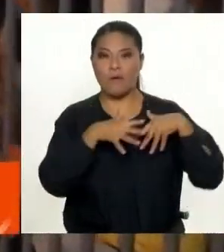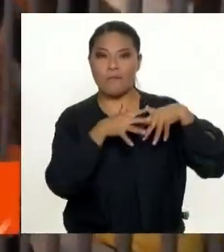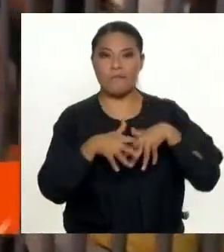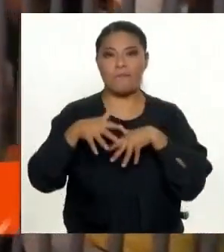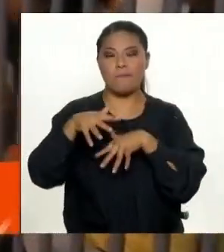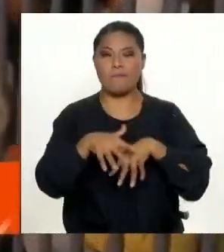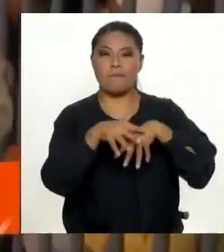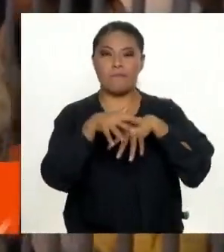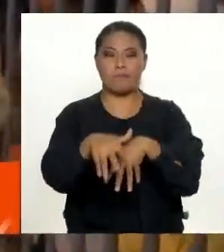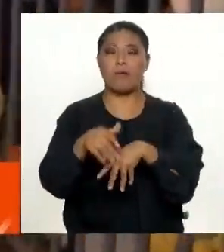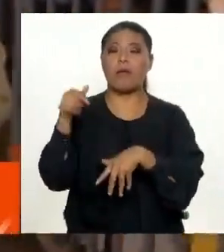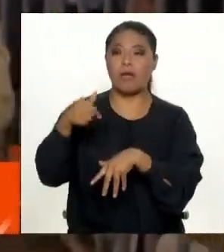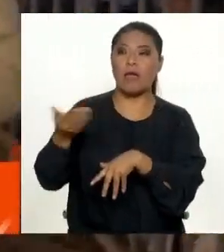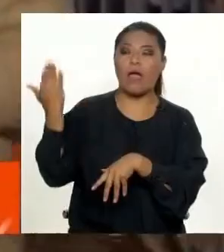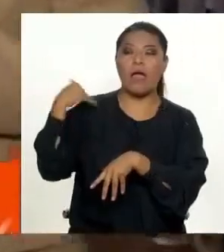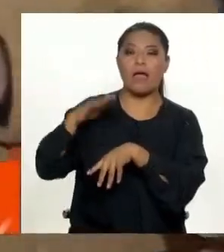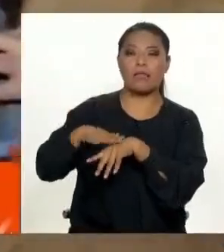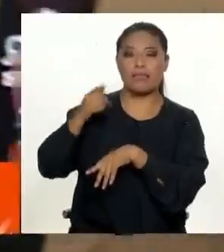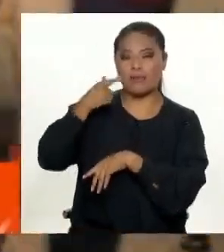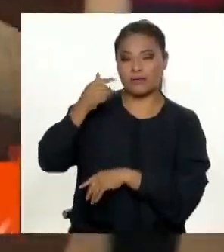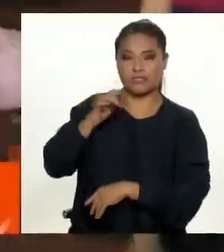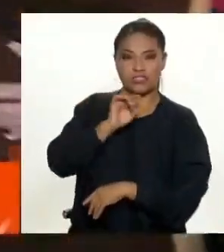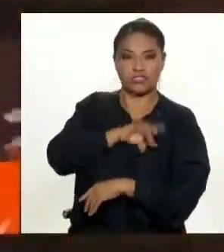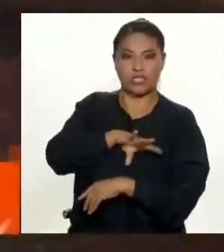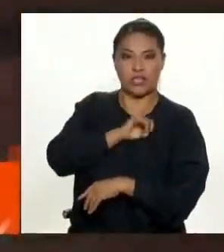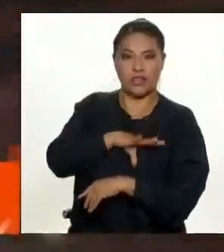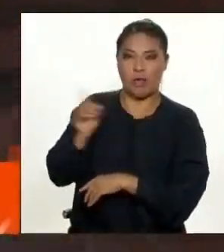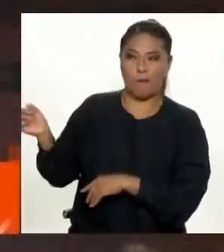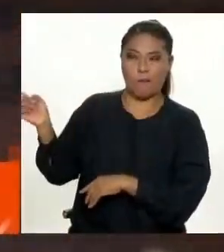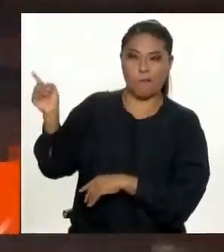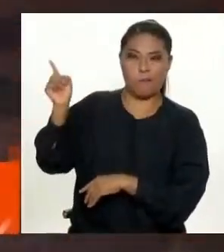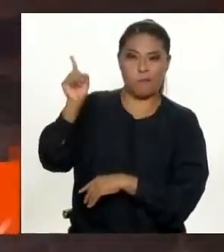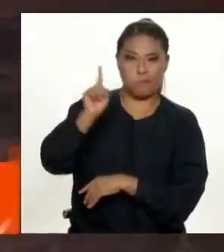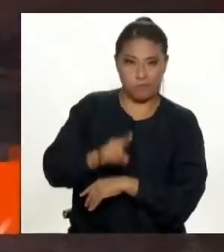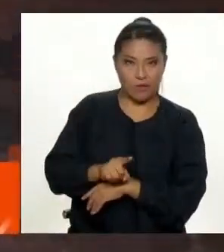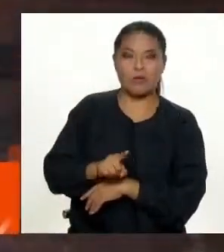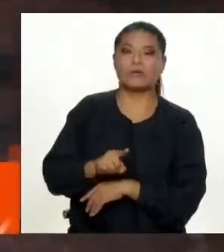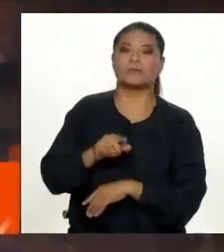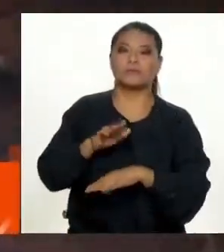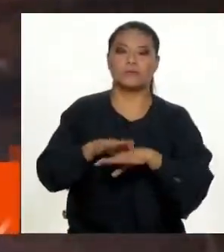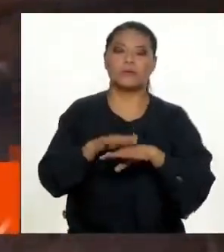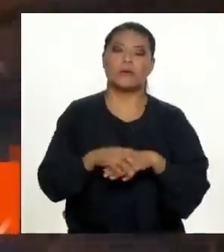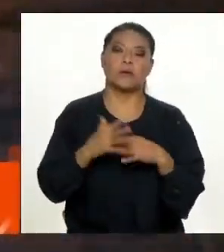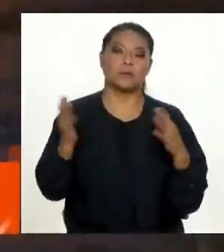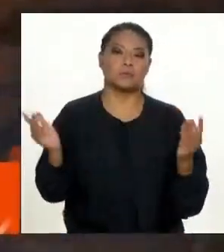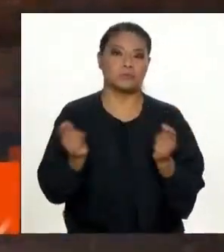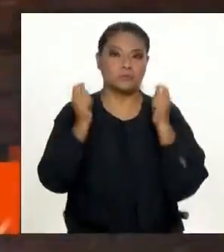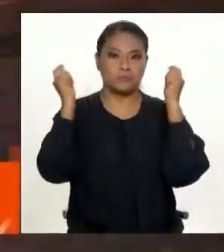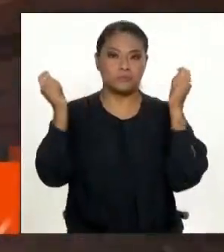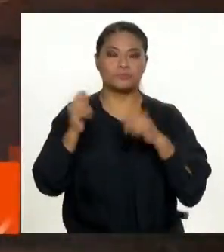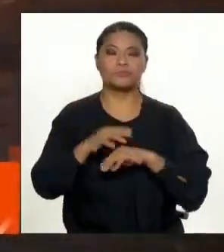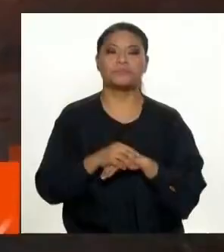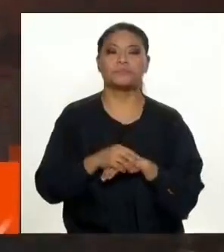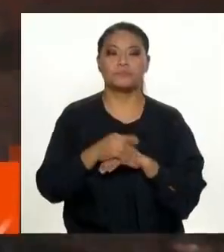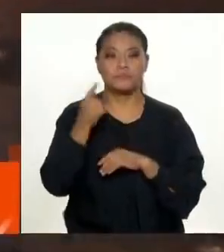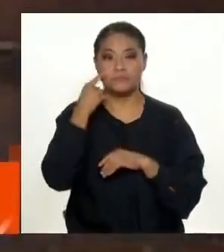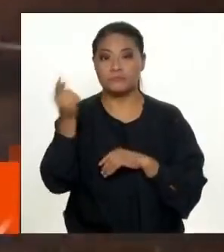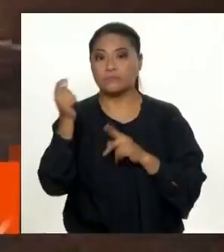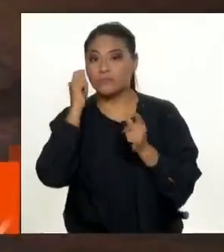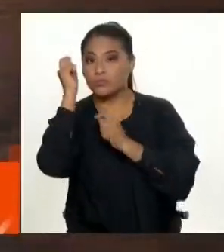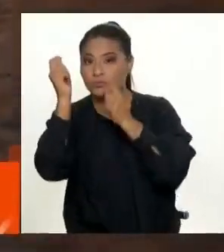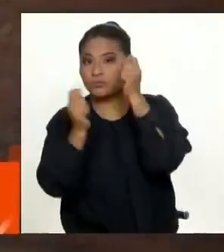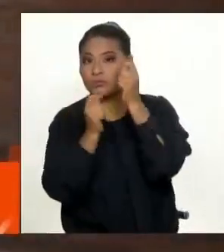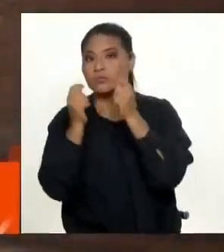además del país vecino Chile. Pues sí, se ha hecho una gran campaña y es por eso que no solamente vemos presencia de turistas